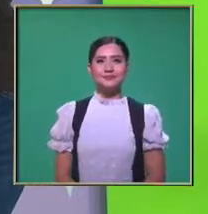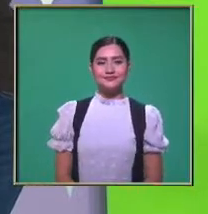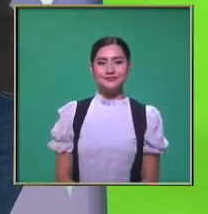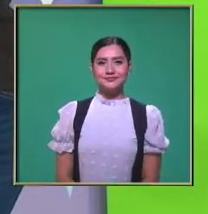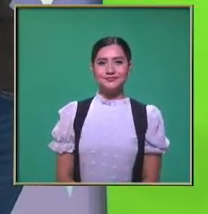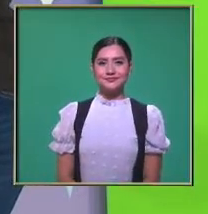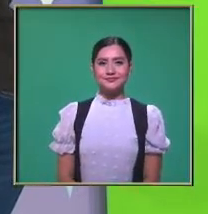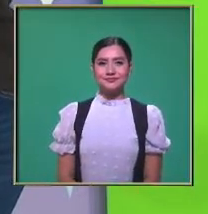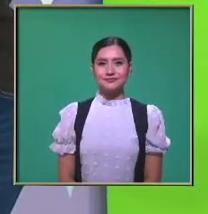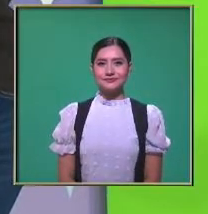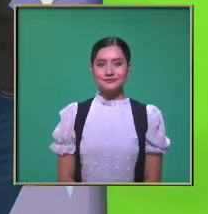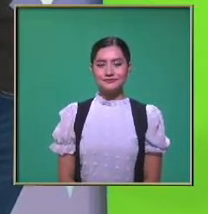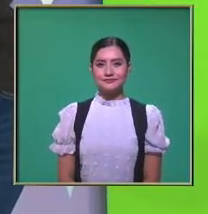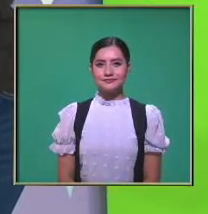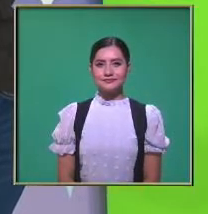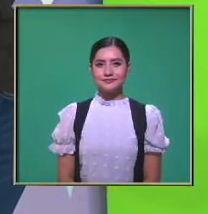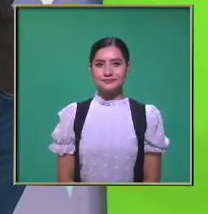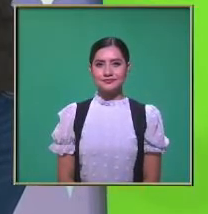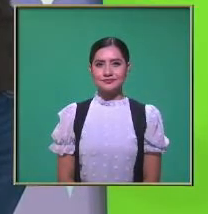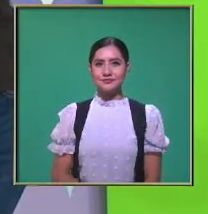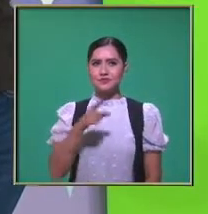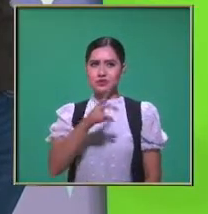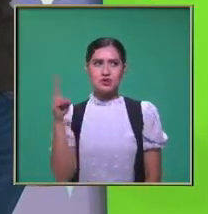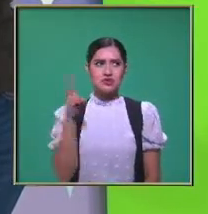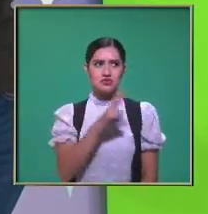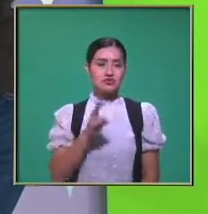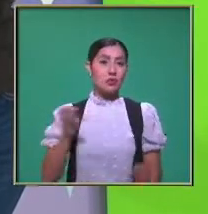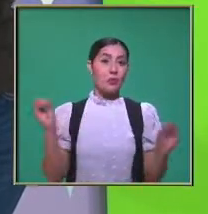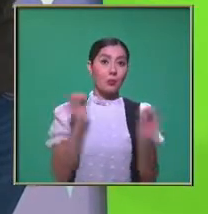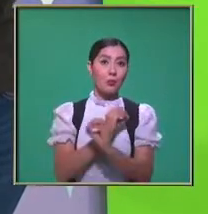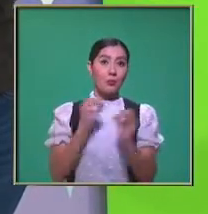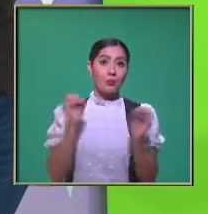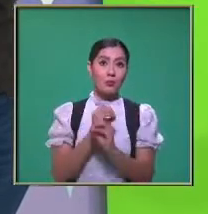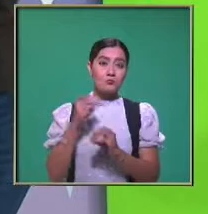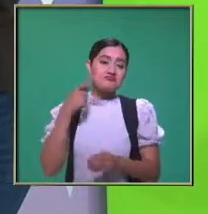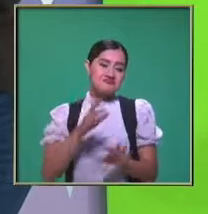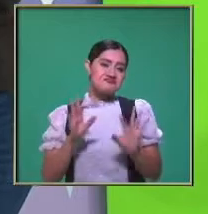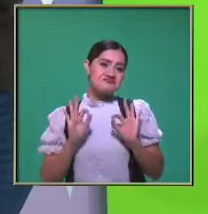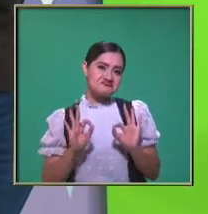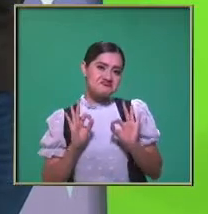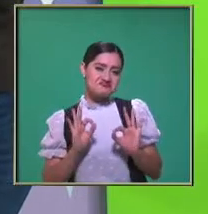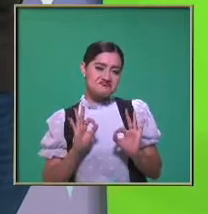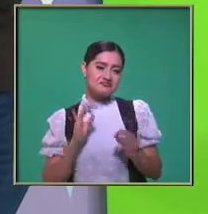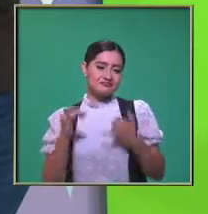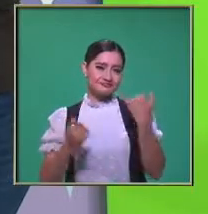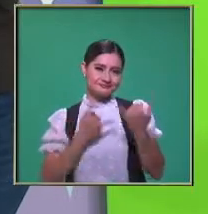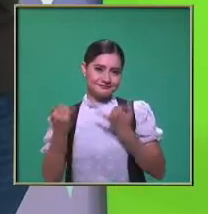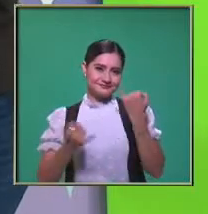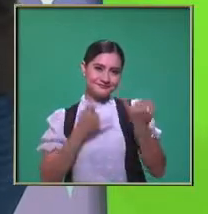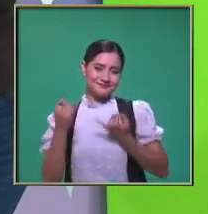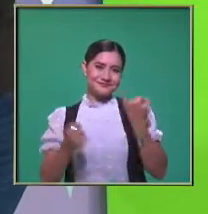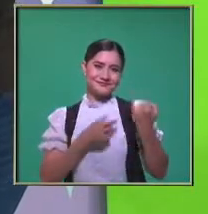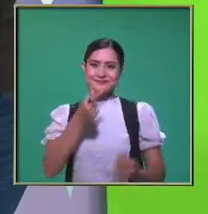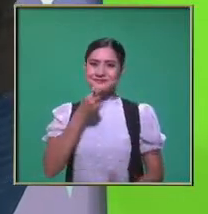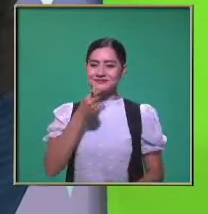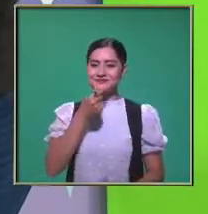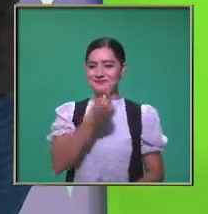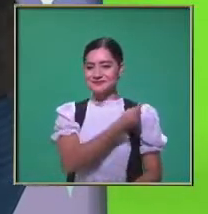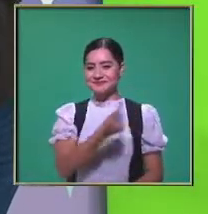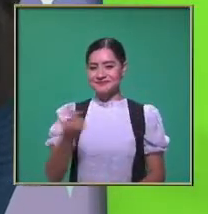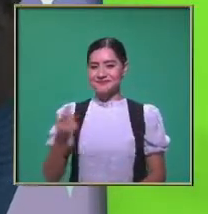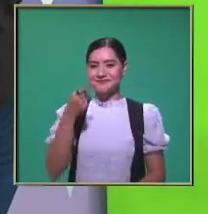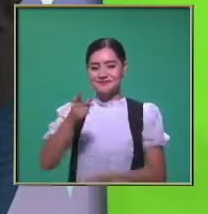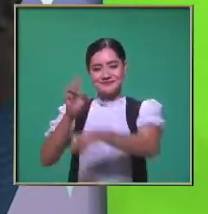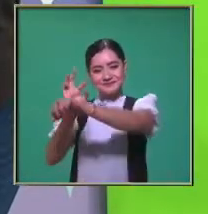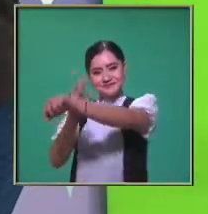cómo si no hay viento, pues no se van a mover los listones y cuando ya hace van a volar. Sí, los niños van a estar súper emocionados.